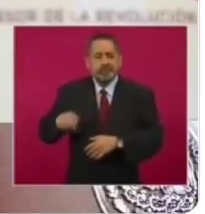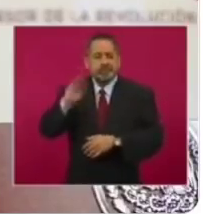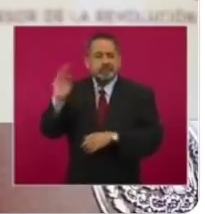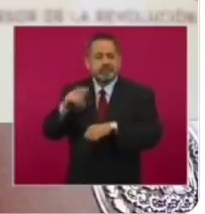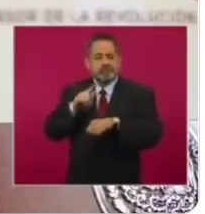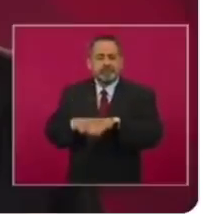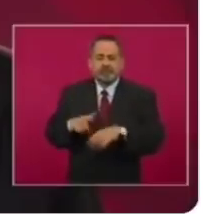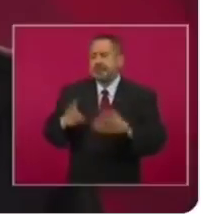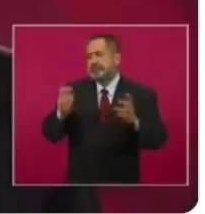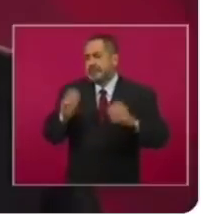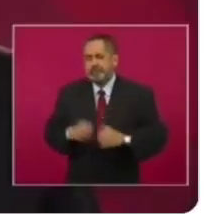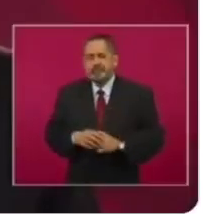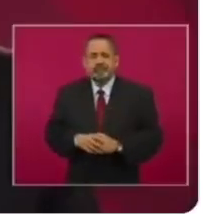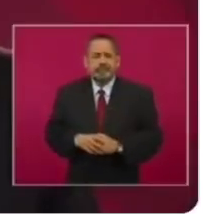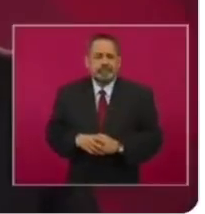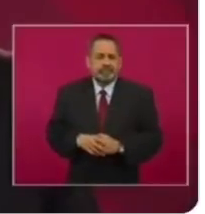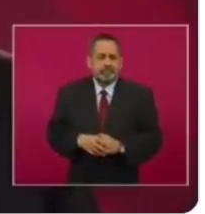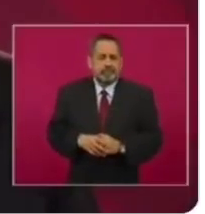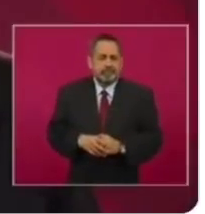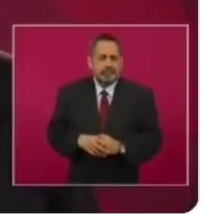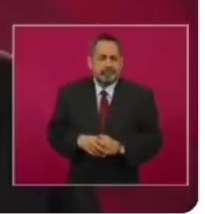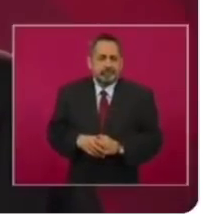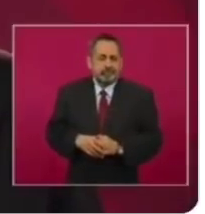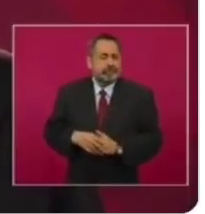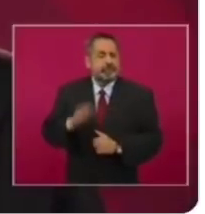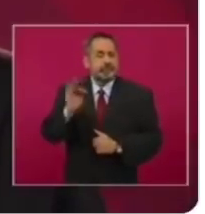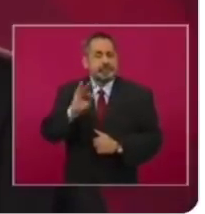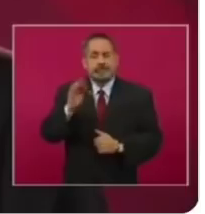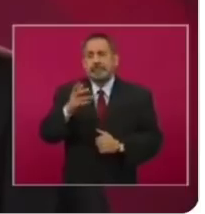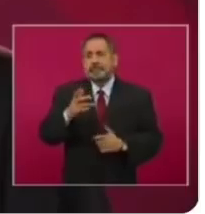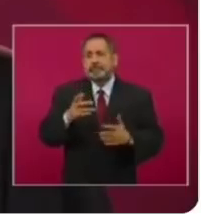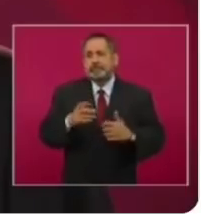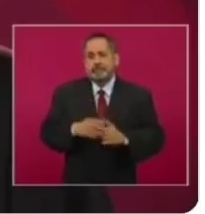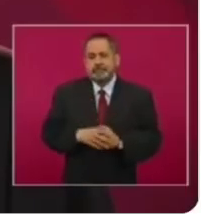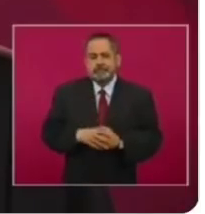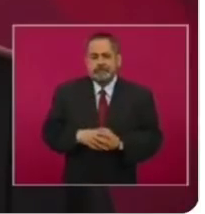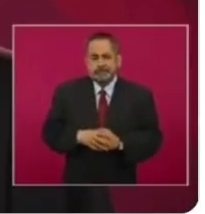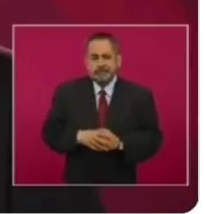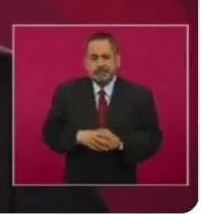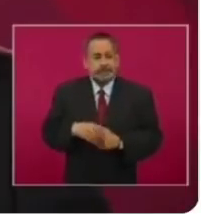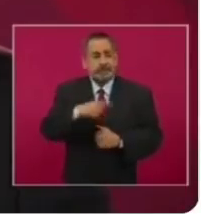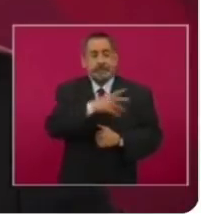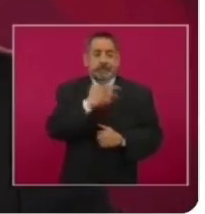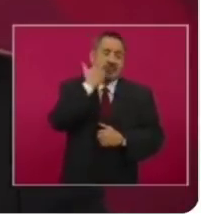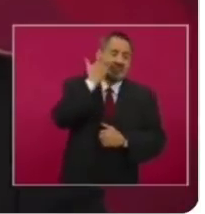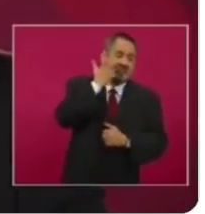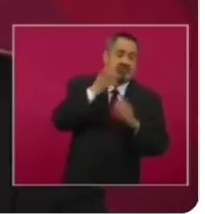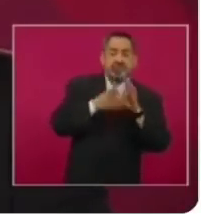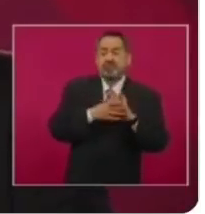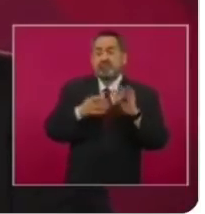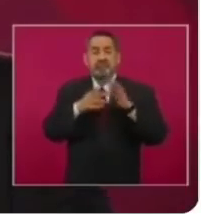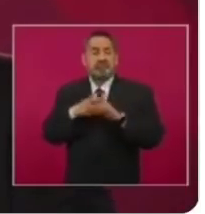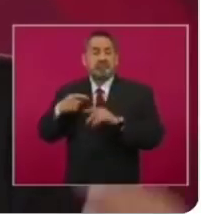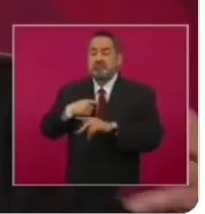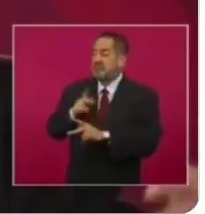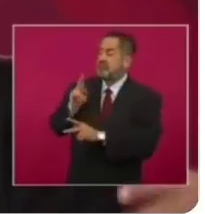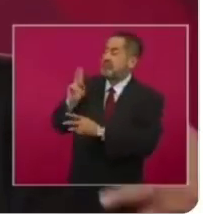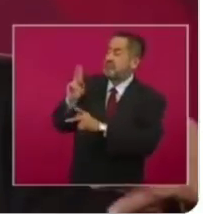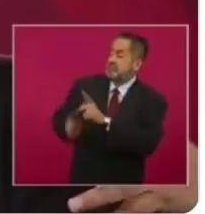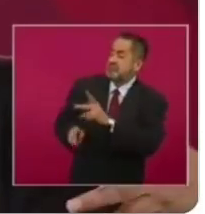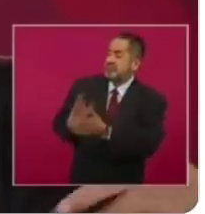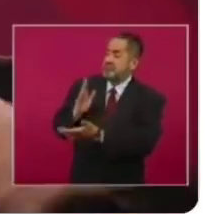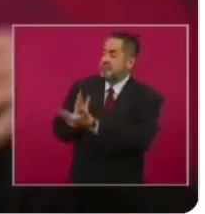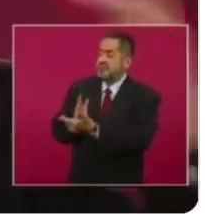ya puede ser que la use de bandera política que digan